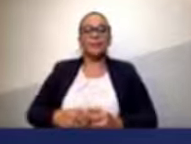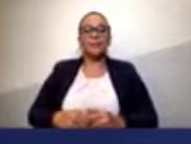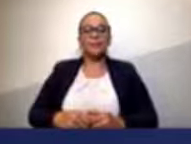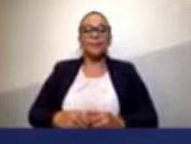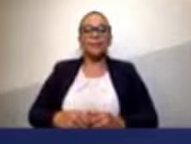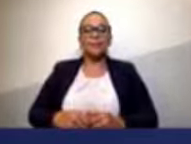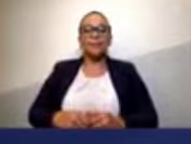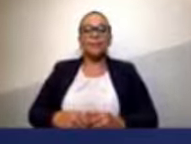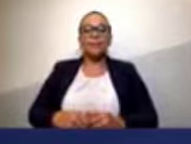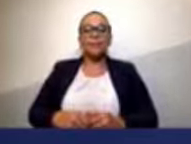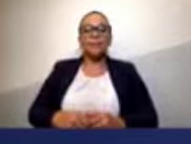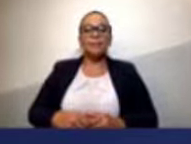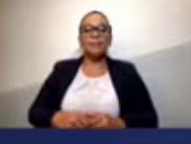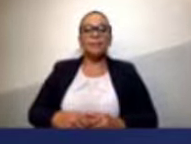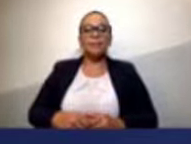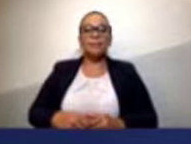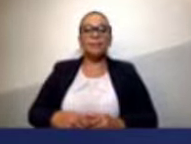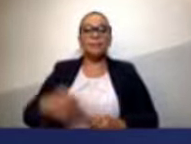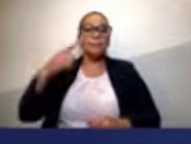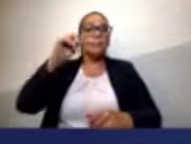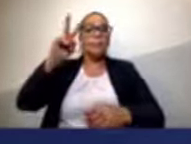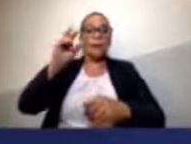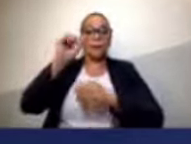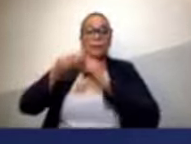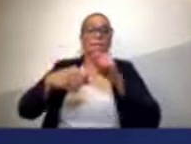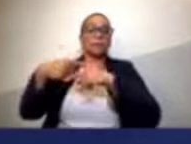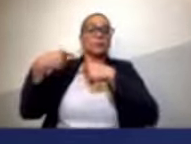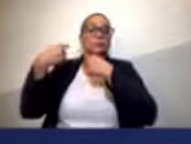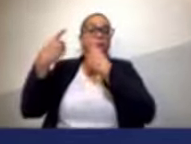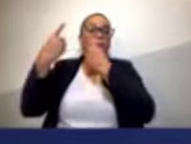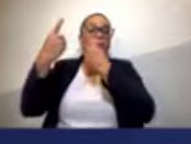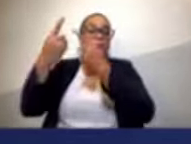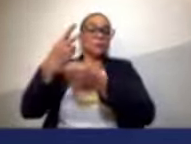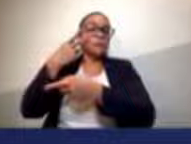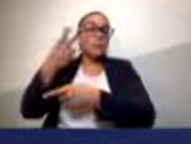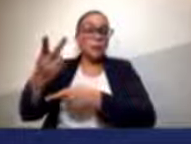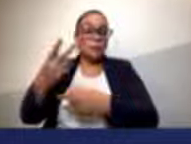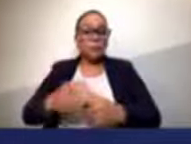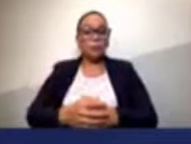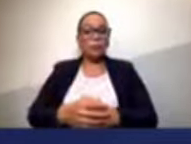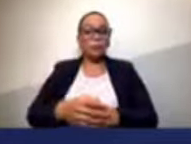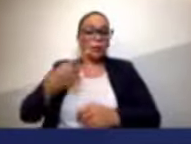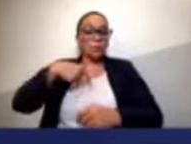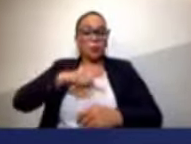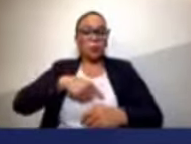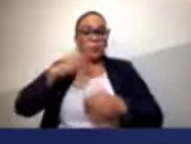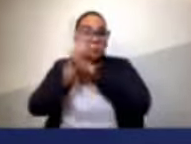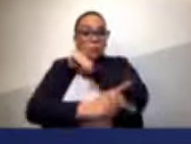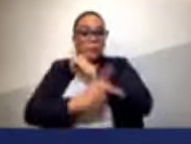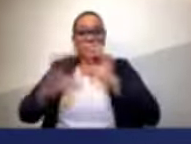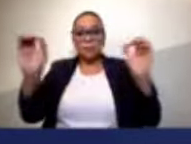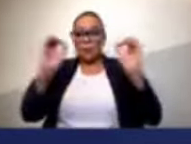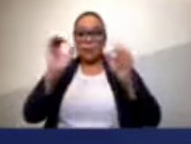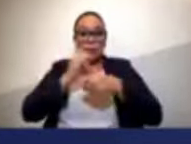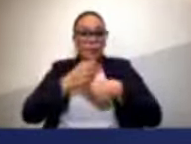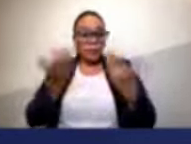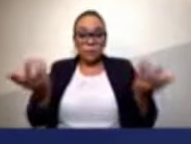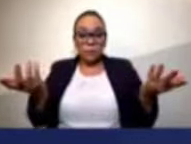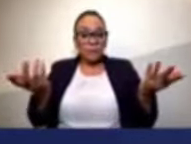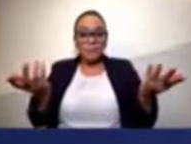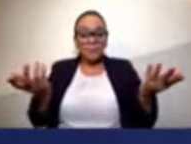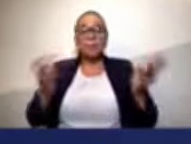Vimos a lo largo de más de 20 años que no hicimos nada como país para, por